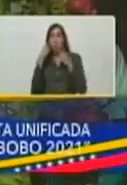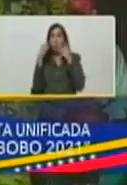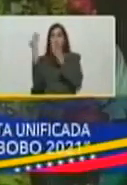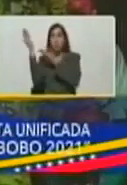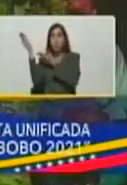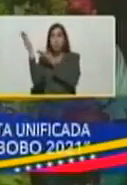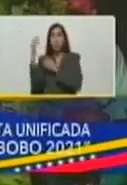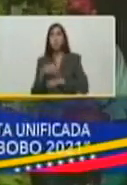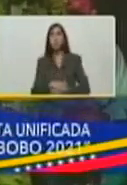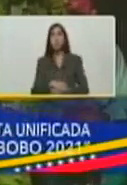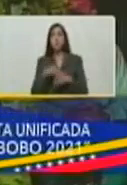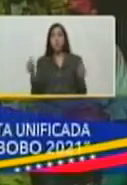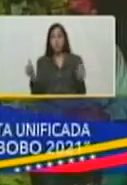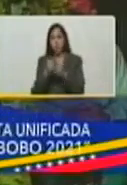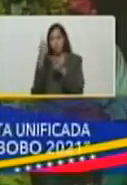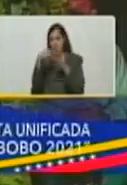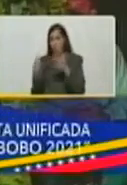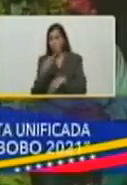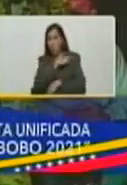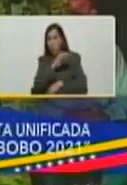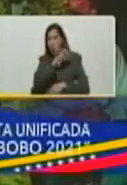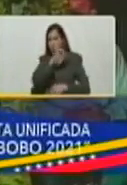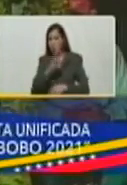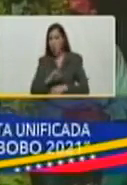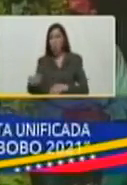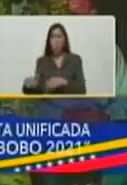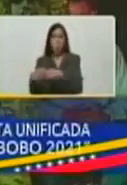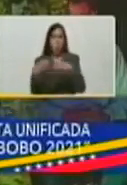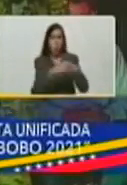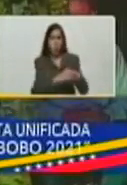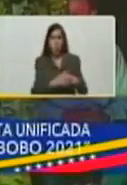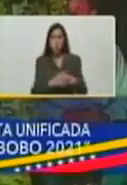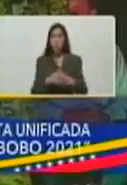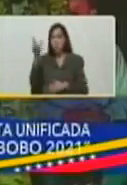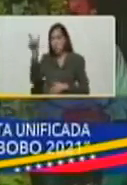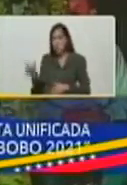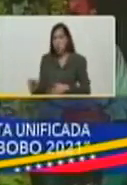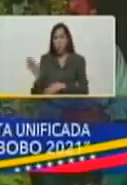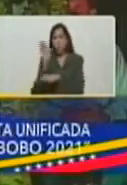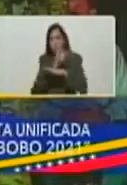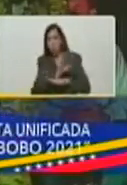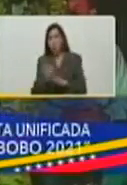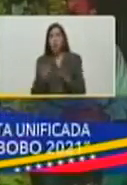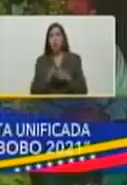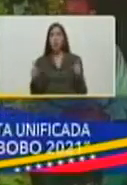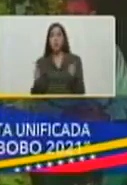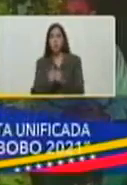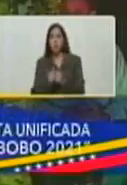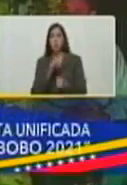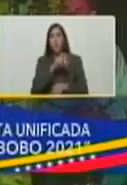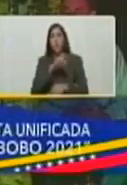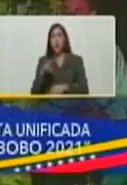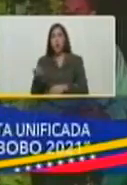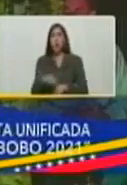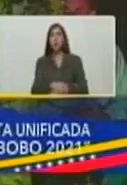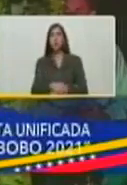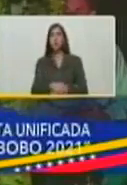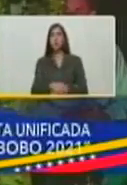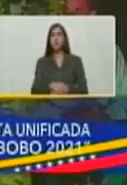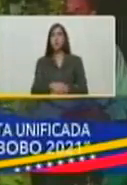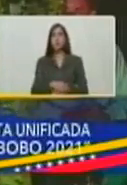me acompañan también los comandantes de SODI, el protector del Estado Anzoátegui, Luis Marcano, los comandantes